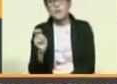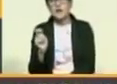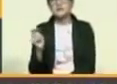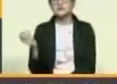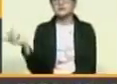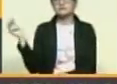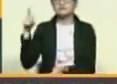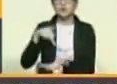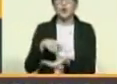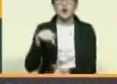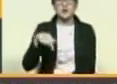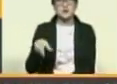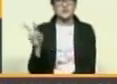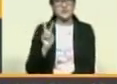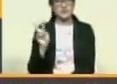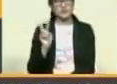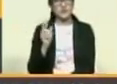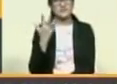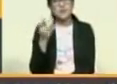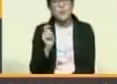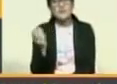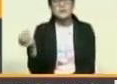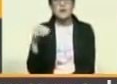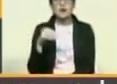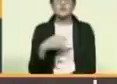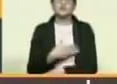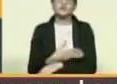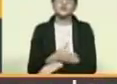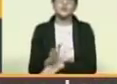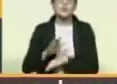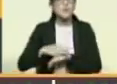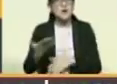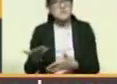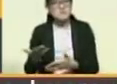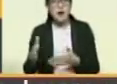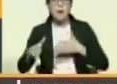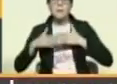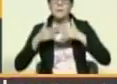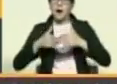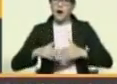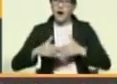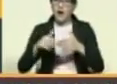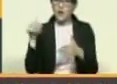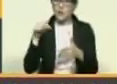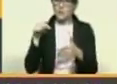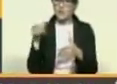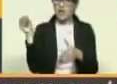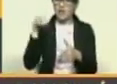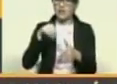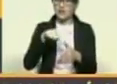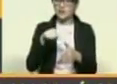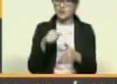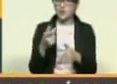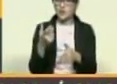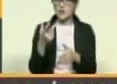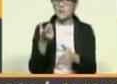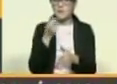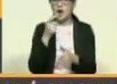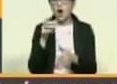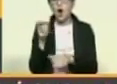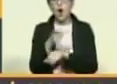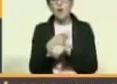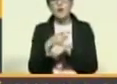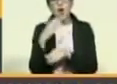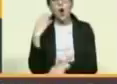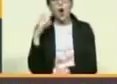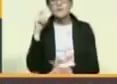Venezuela, porque los barcos que la traían el gobierno de Colombia le prohibió salir de